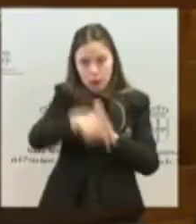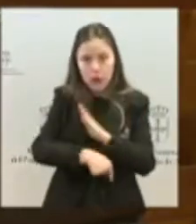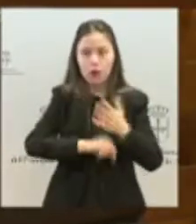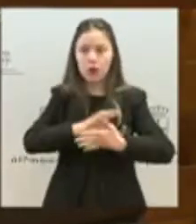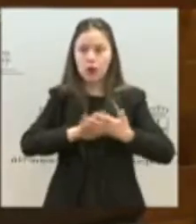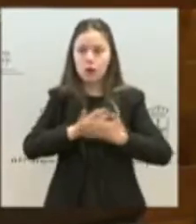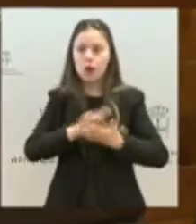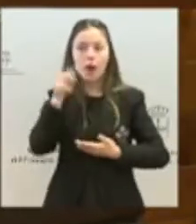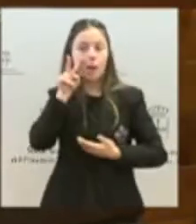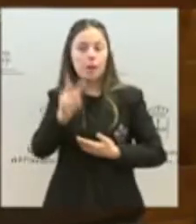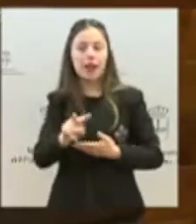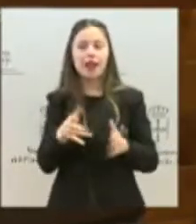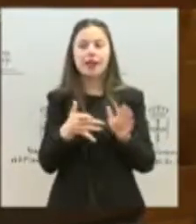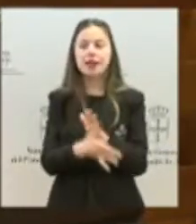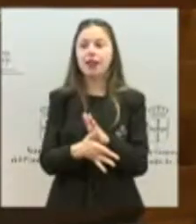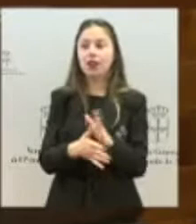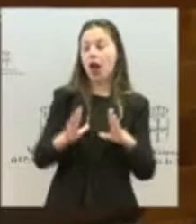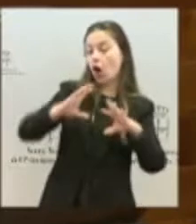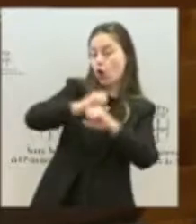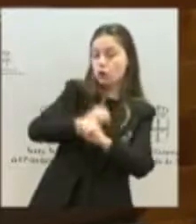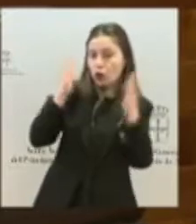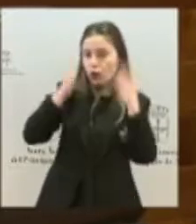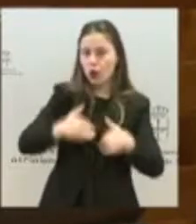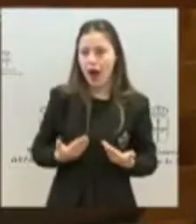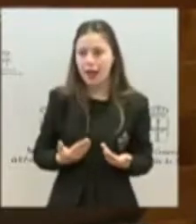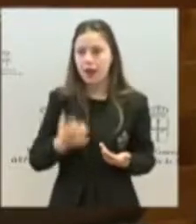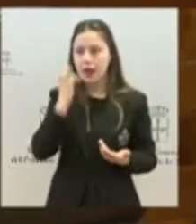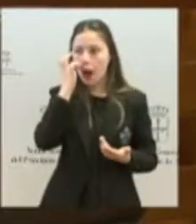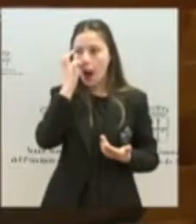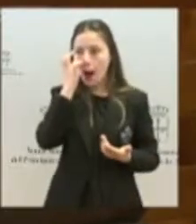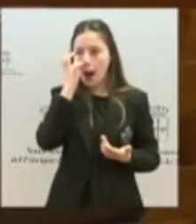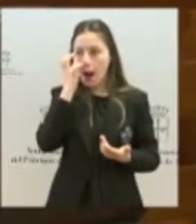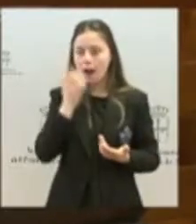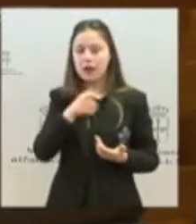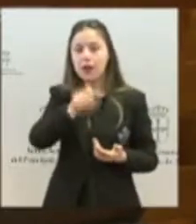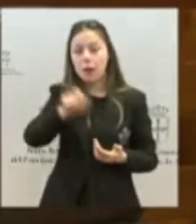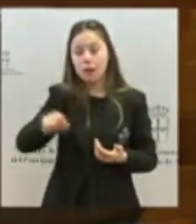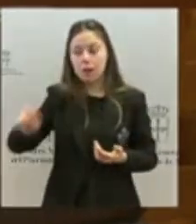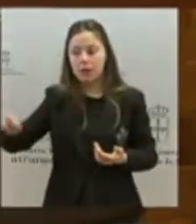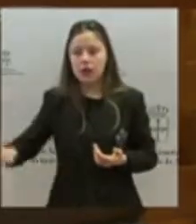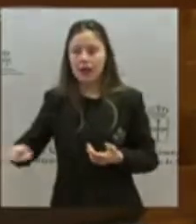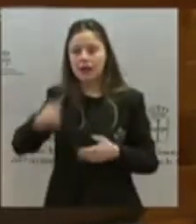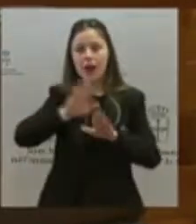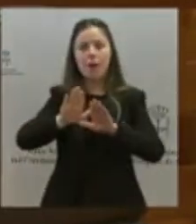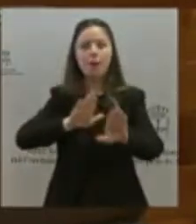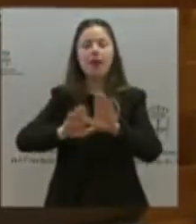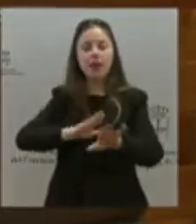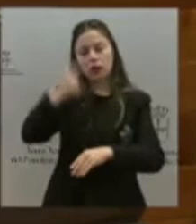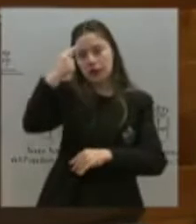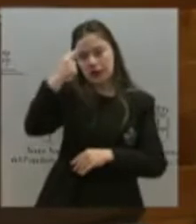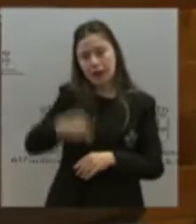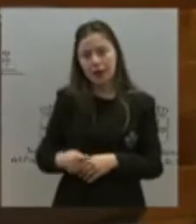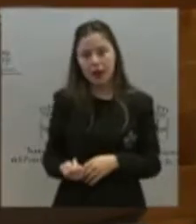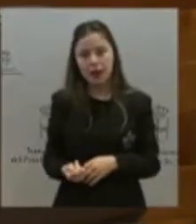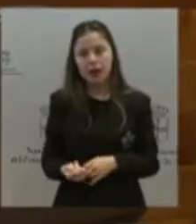ni nada que no conozcan precisamente los vecinos y vecinas, es un compromiso que se